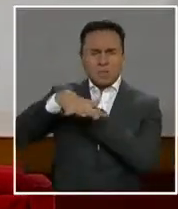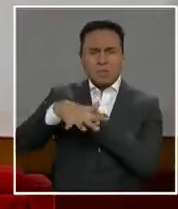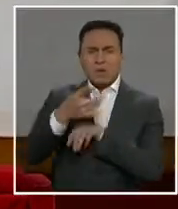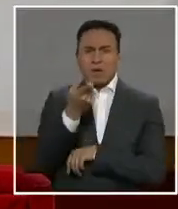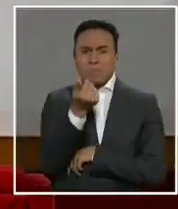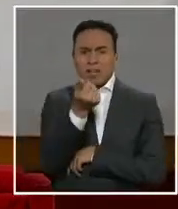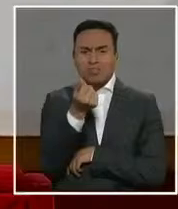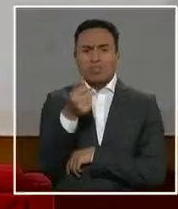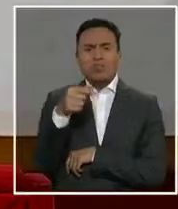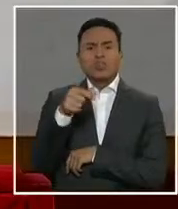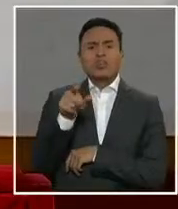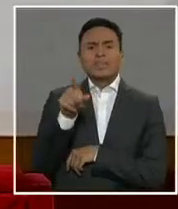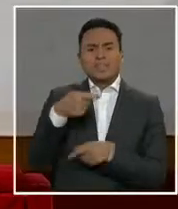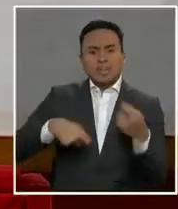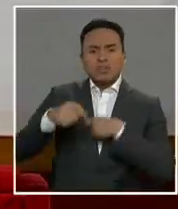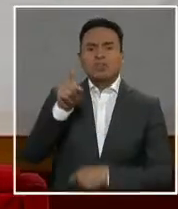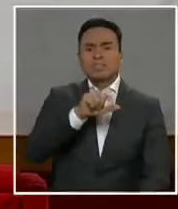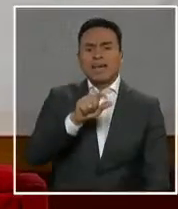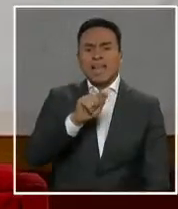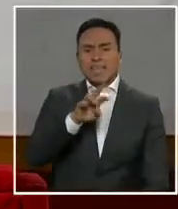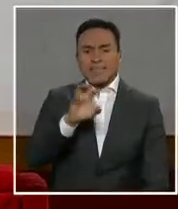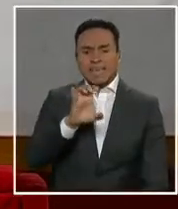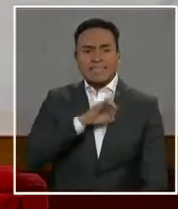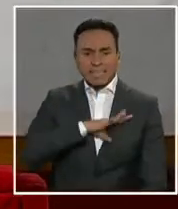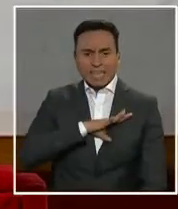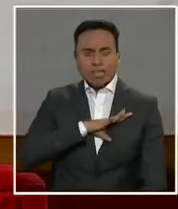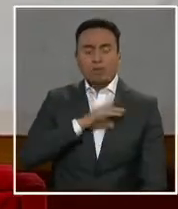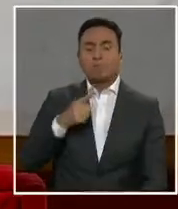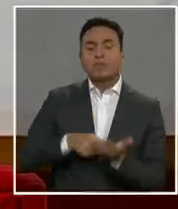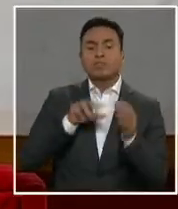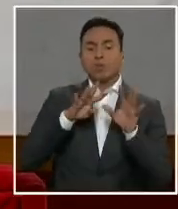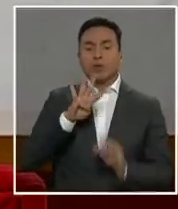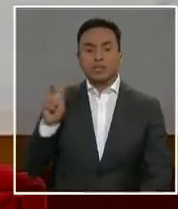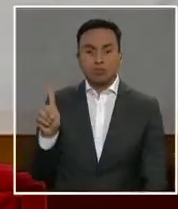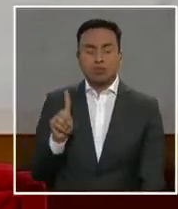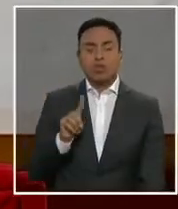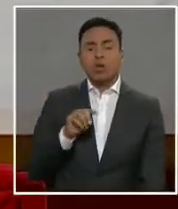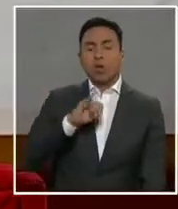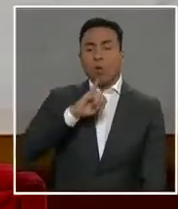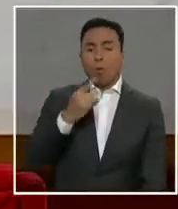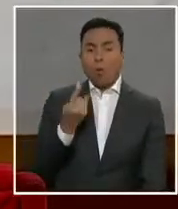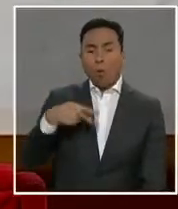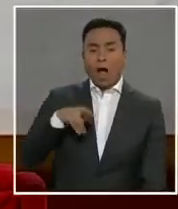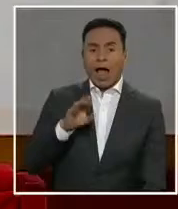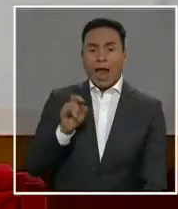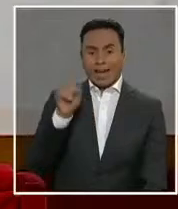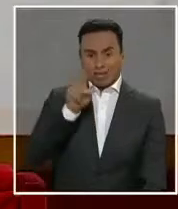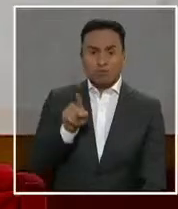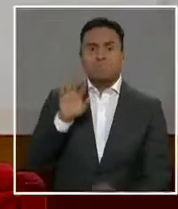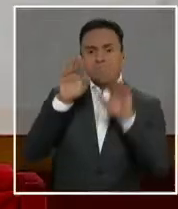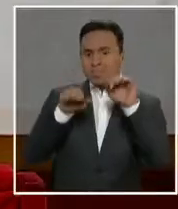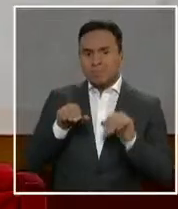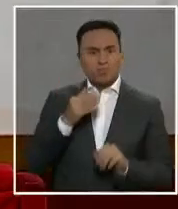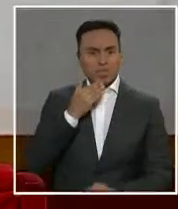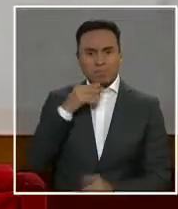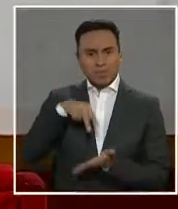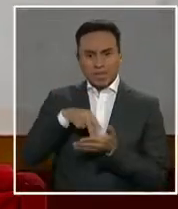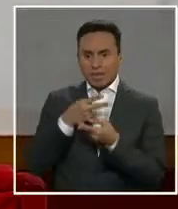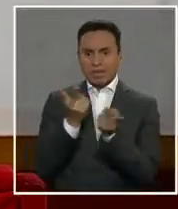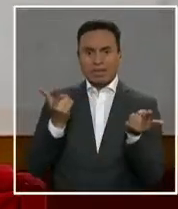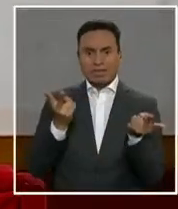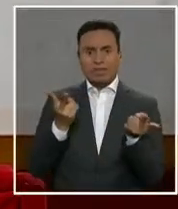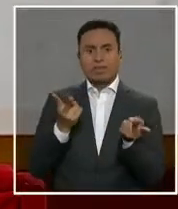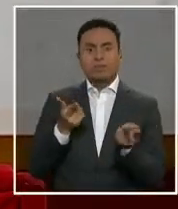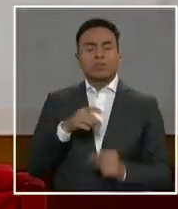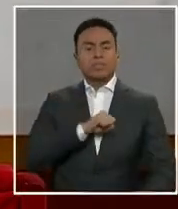precio del salitre chileno, y en 1942 Juan Antonio Ríos desde esta misma testera hacía lo propio, aunque